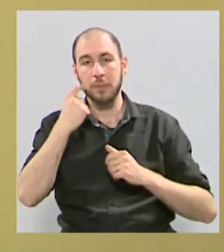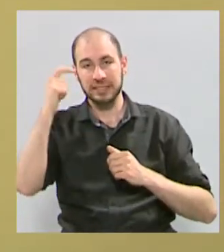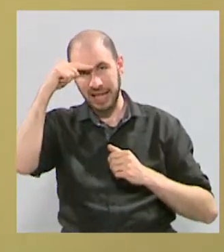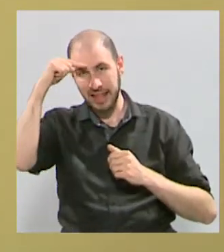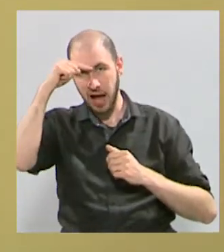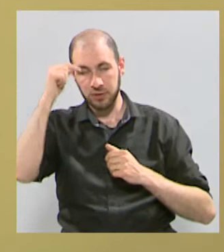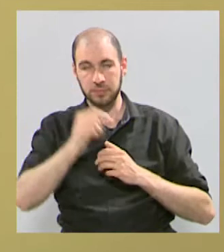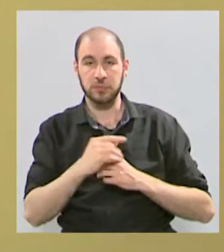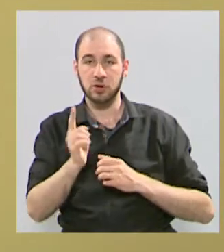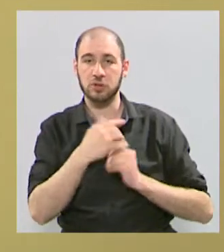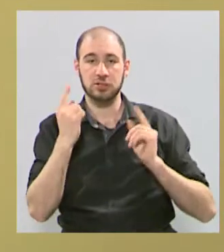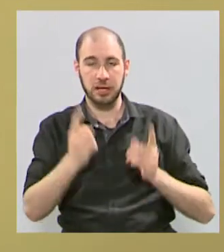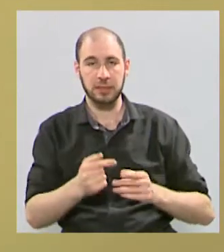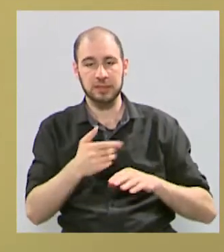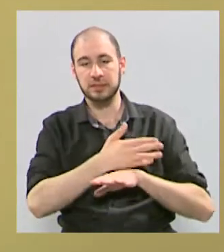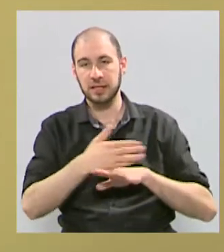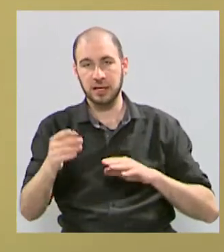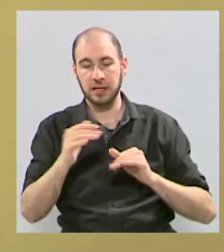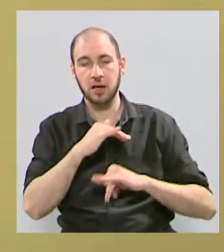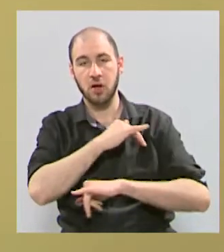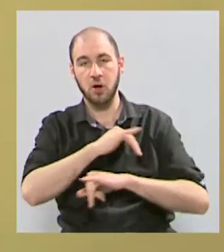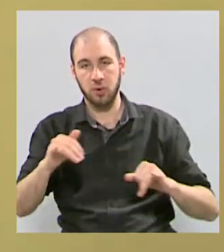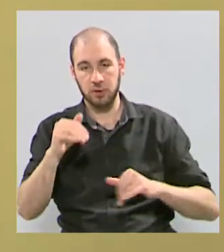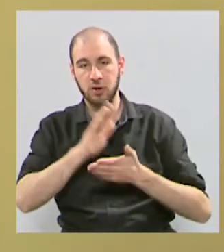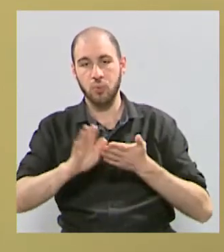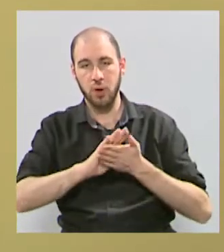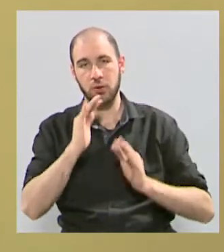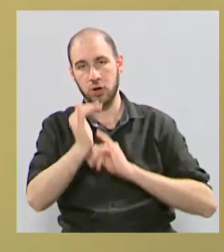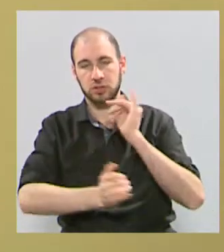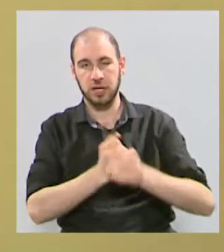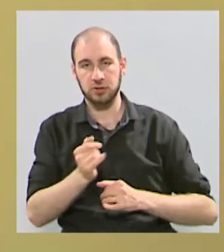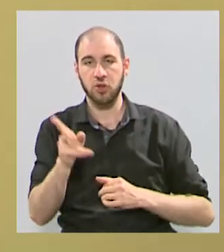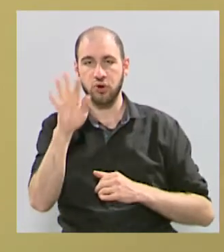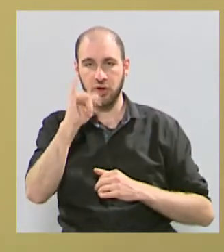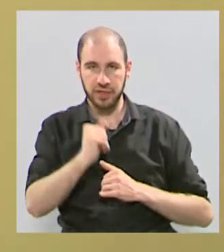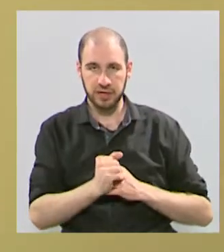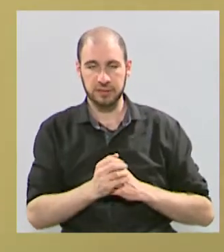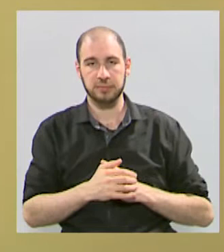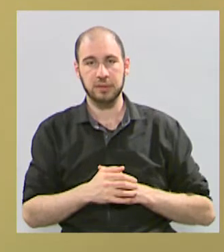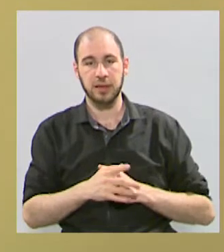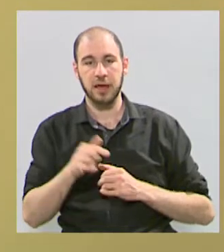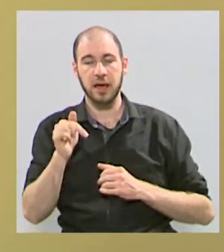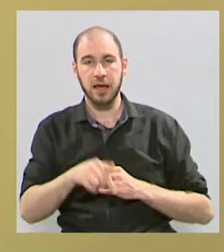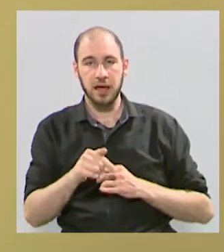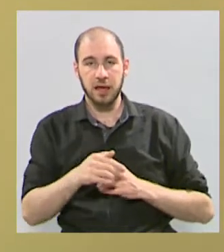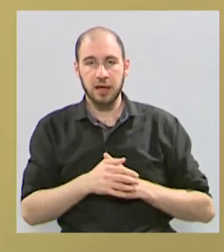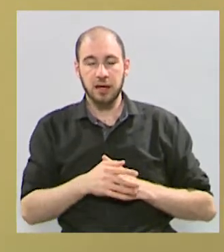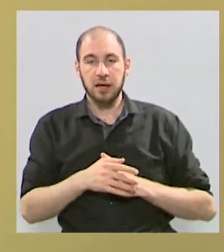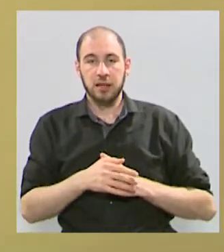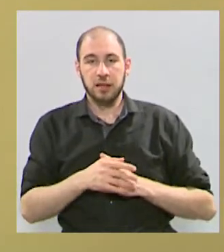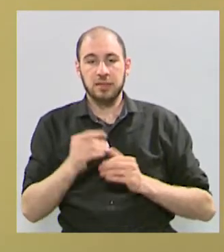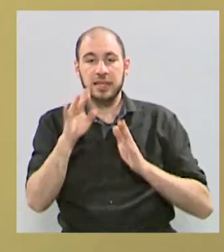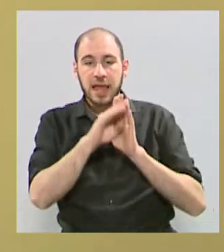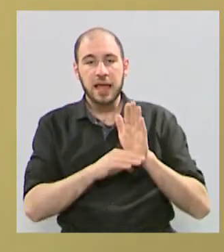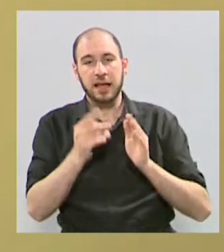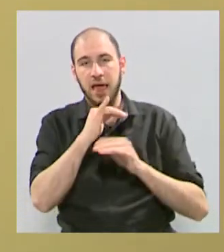Santiago Maldonado. Nosotros también lo seguimos y lo tratamos de actualizar todos los días. Estamos detrás de cada